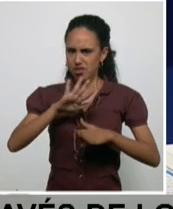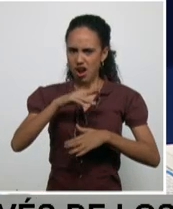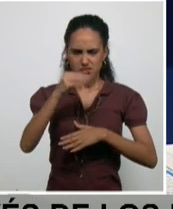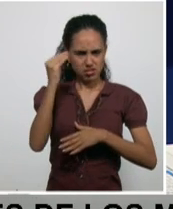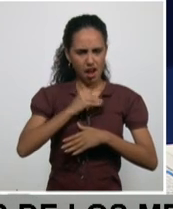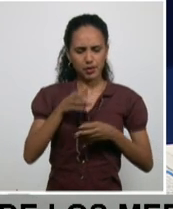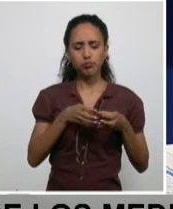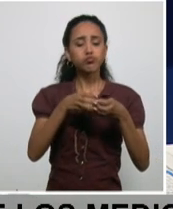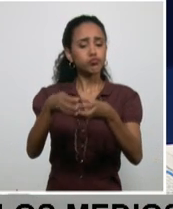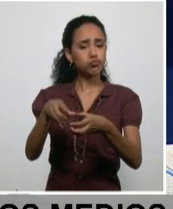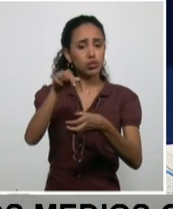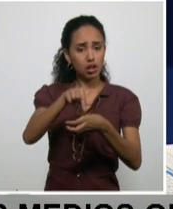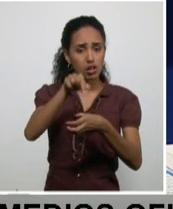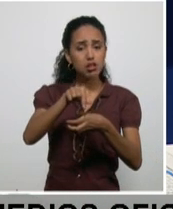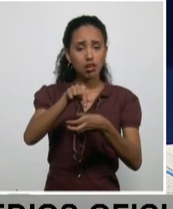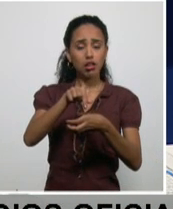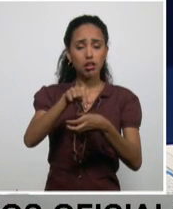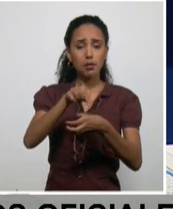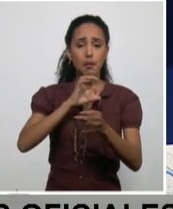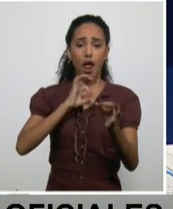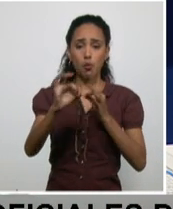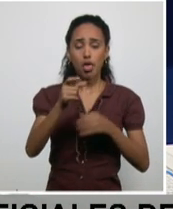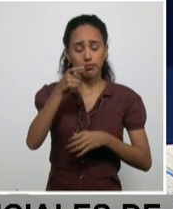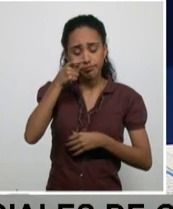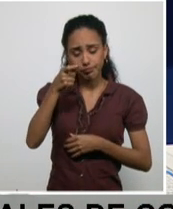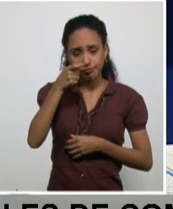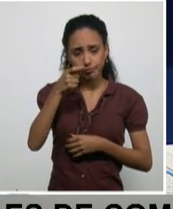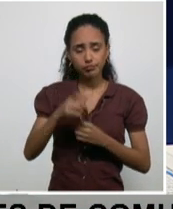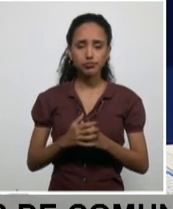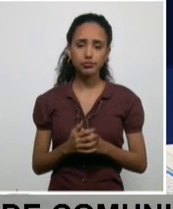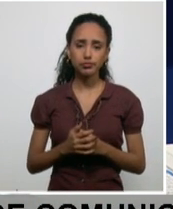que presentaran sintomatología